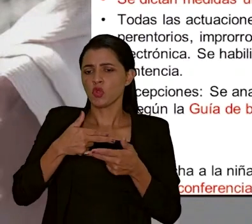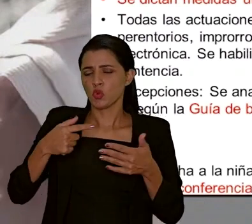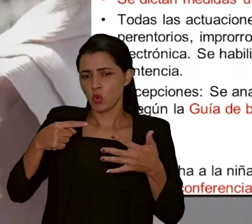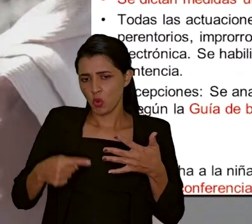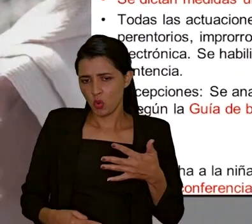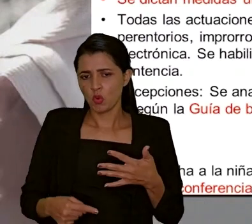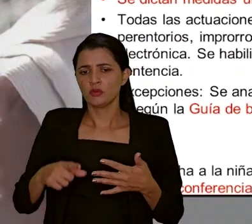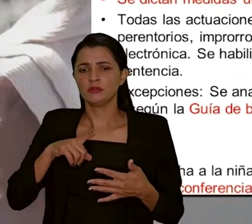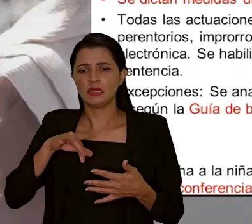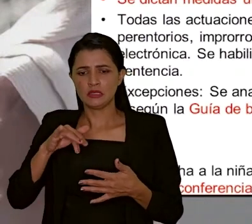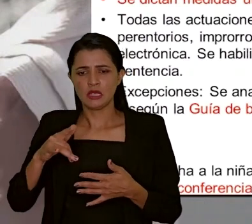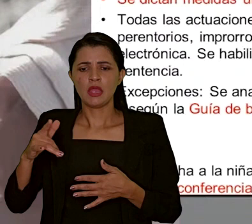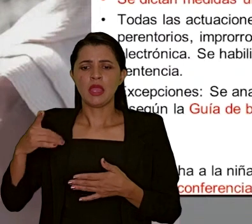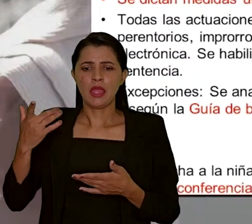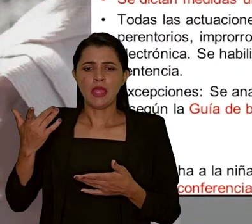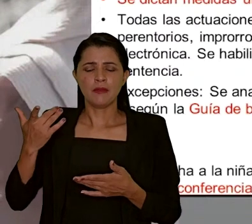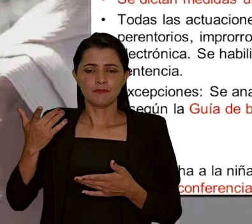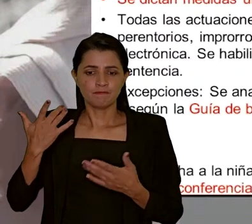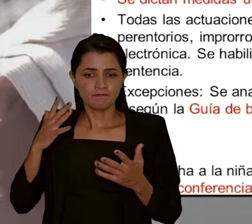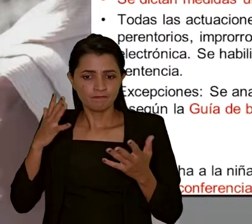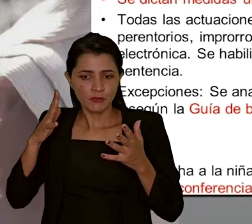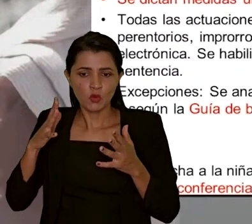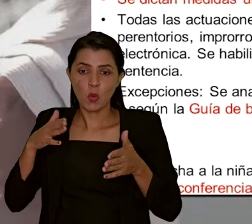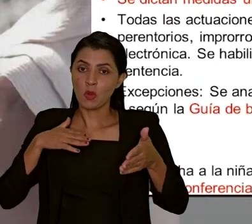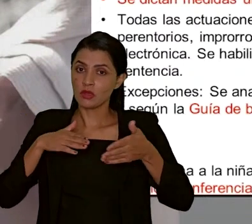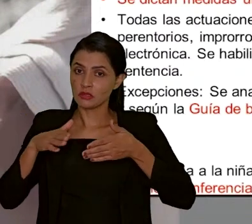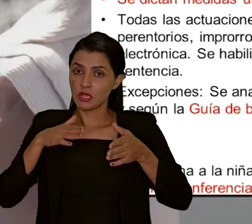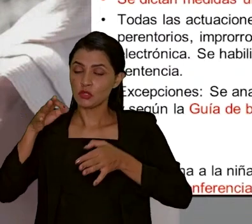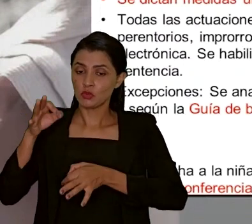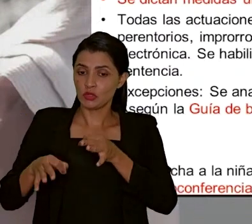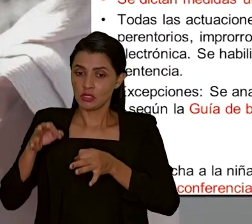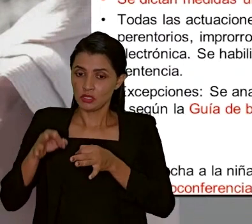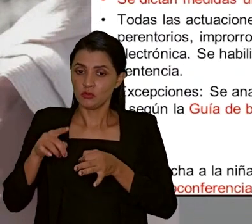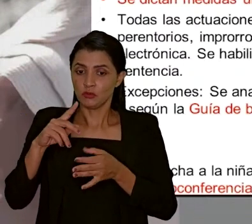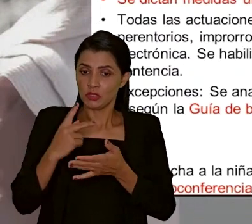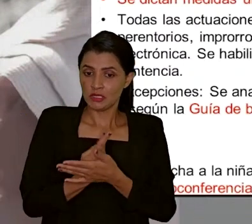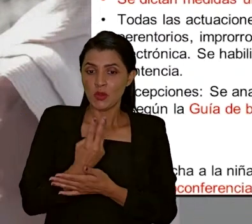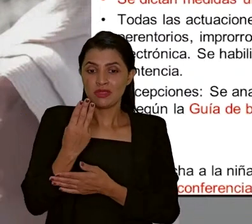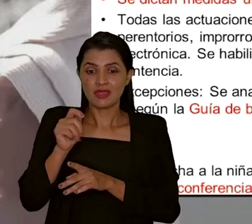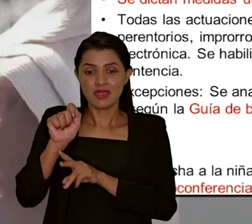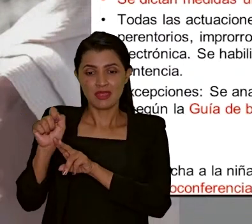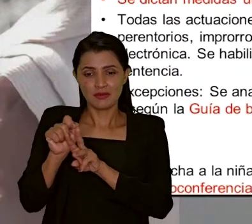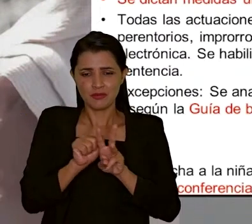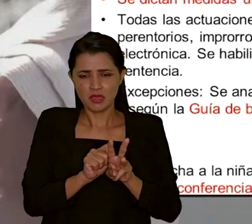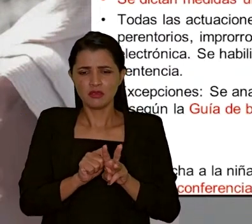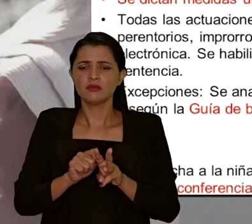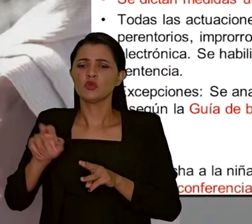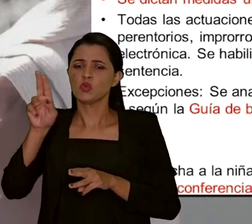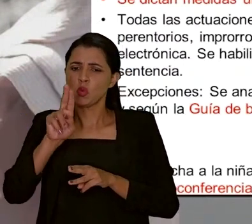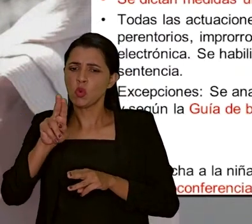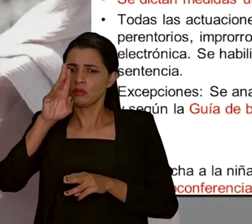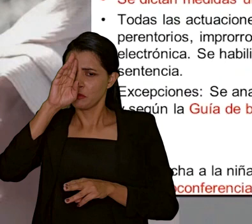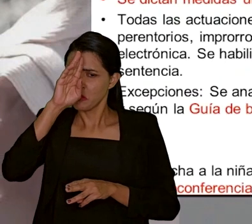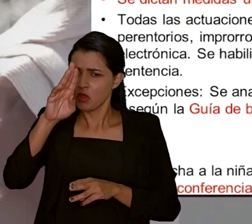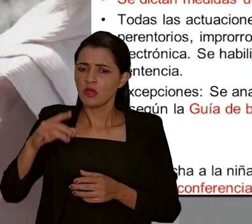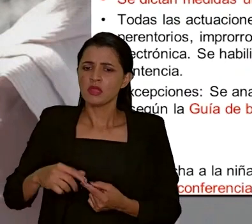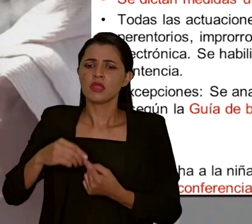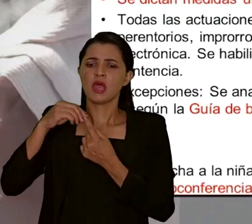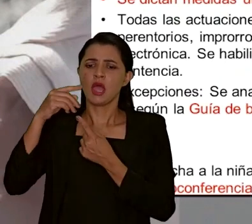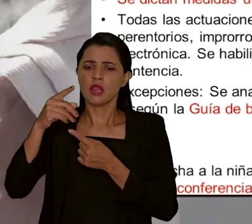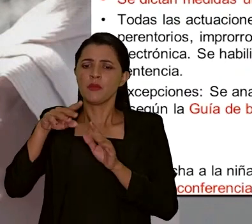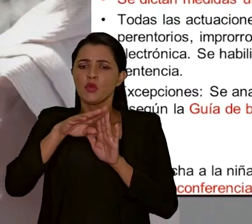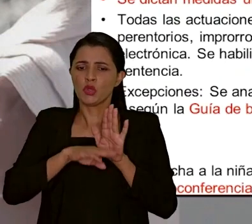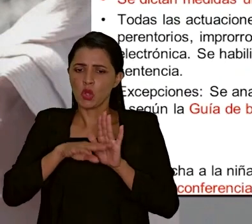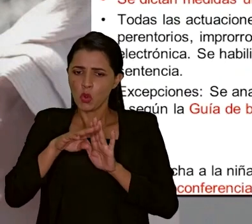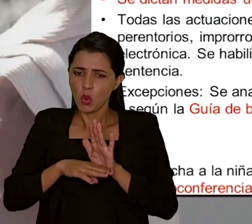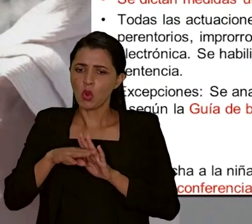justicia, celeridad, 3 meses. Se aplica supletoriamente el protocolo de actuación. Fíjense que en este caso,